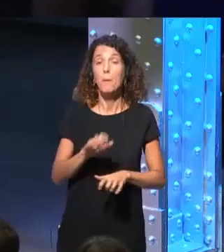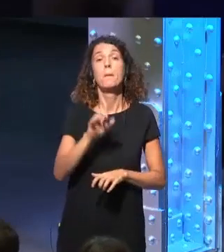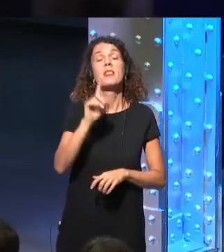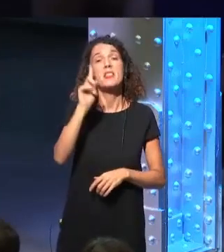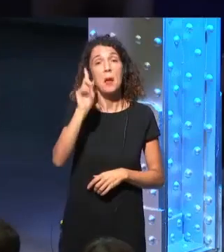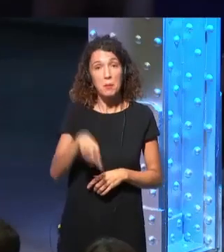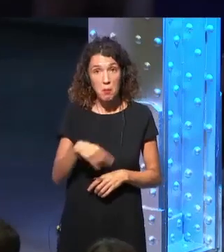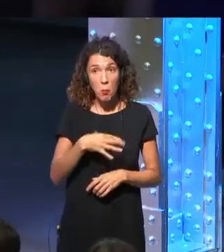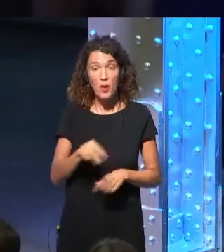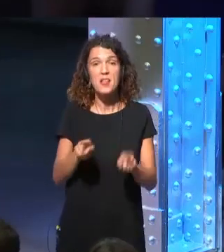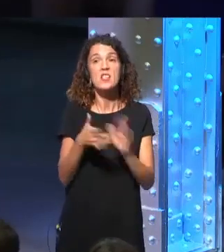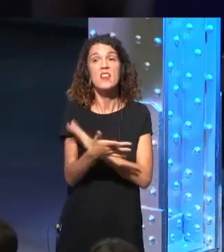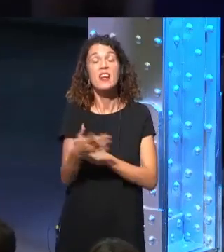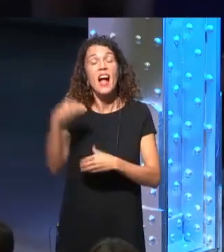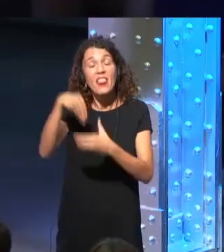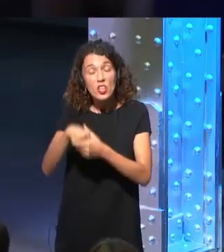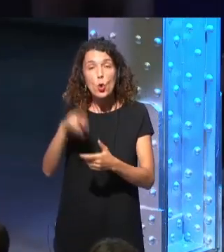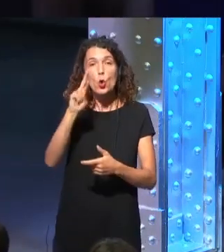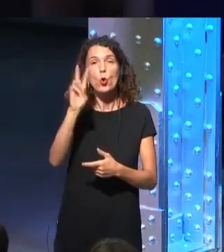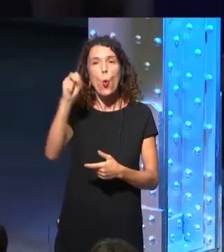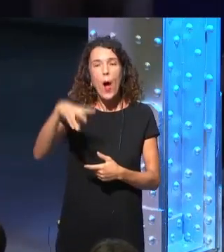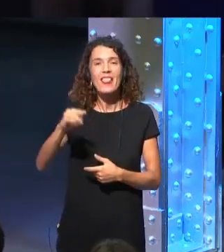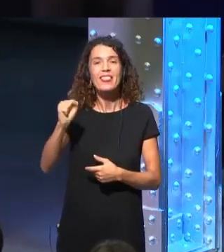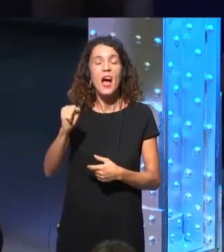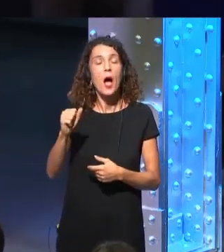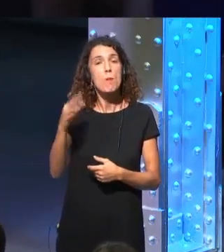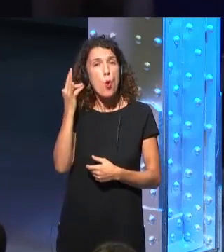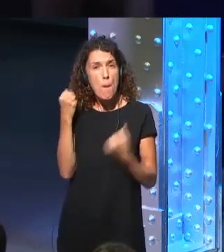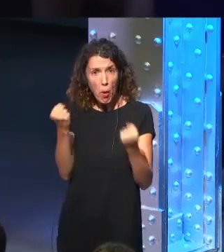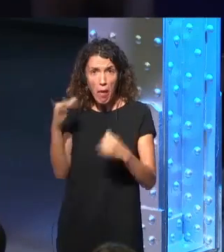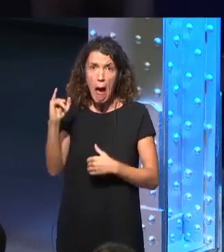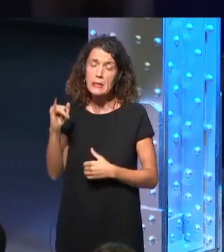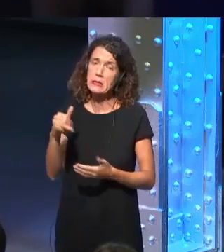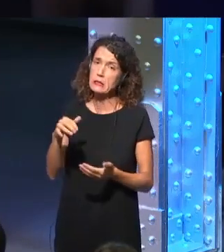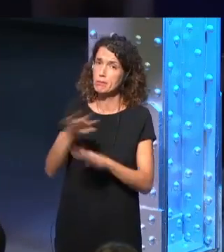en correlación con la autoridad de las mujeres en Ruanda.